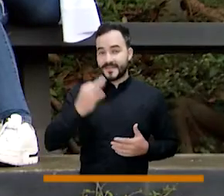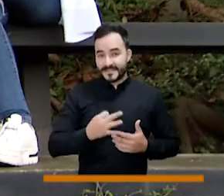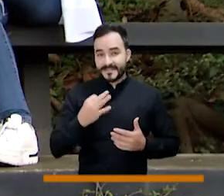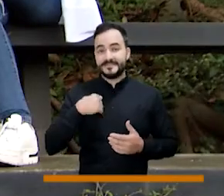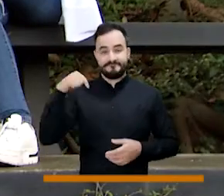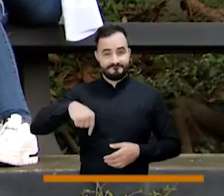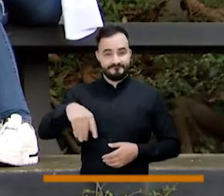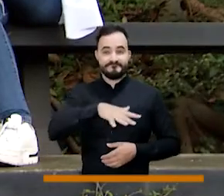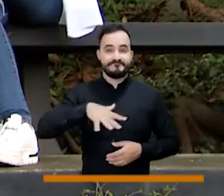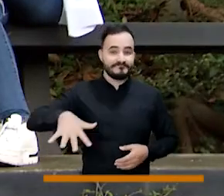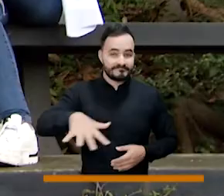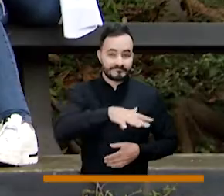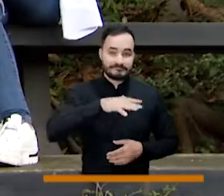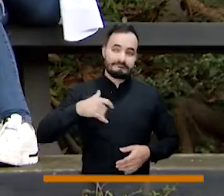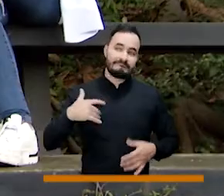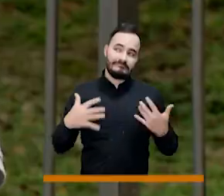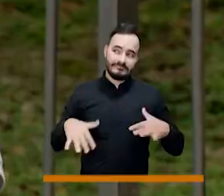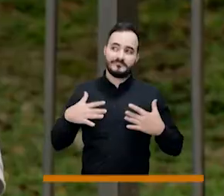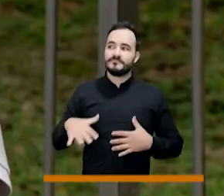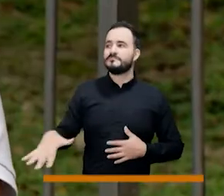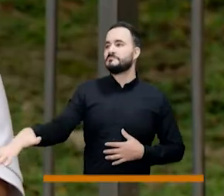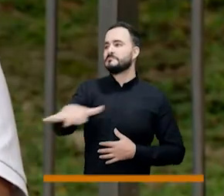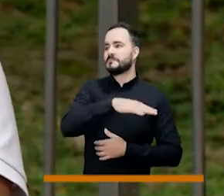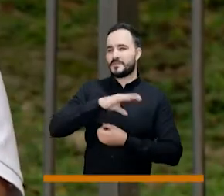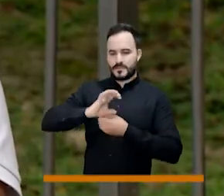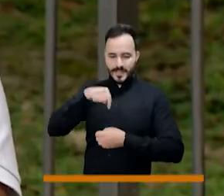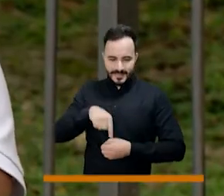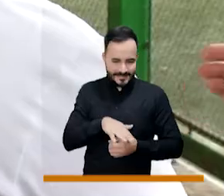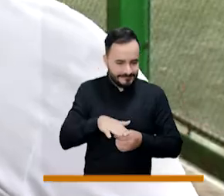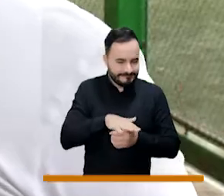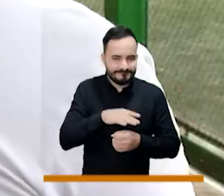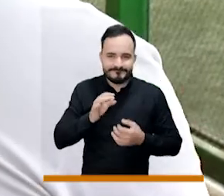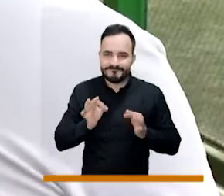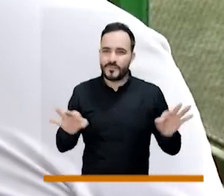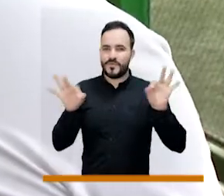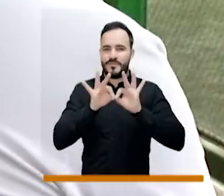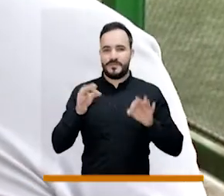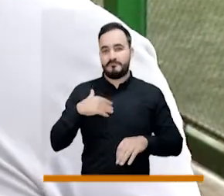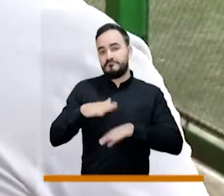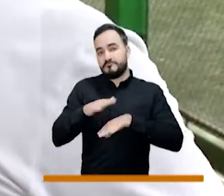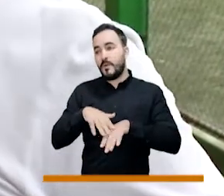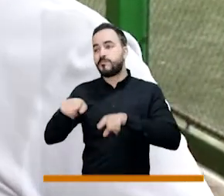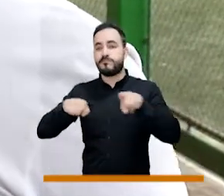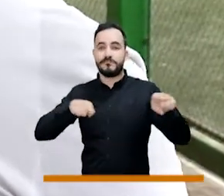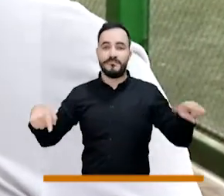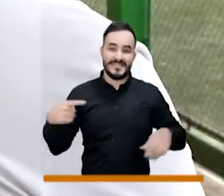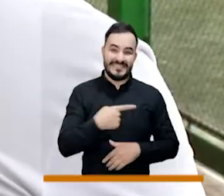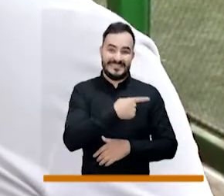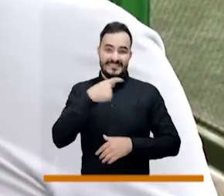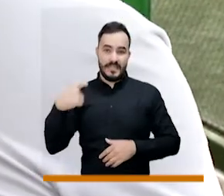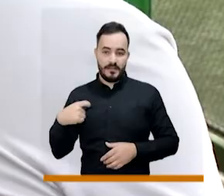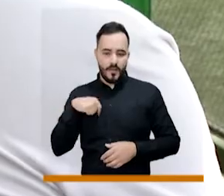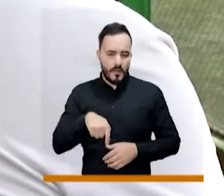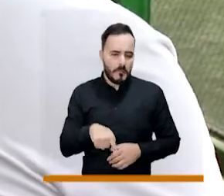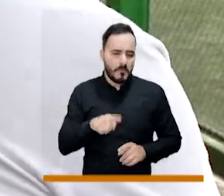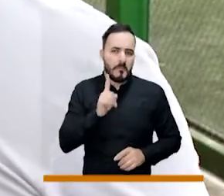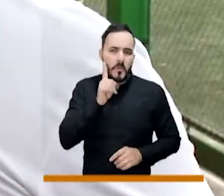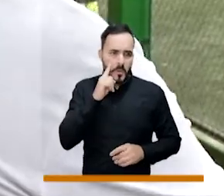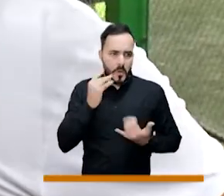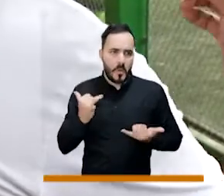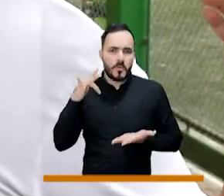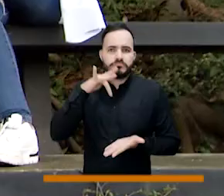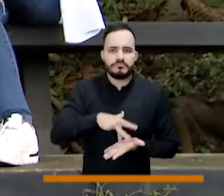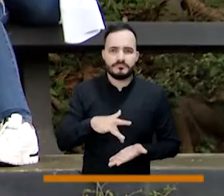No, Catherine, y este es uno de los espacios más importantes que ha transformado la ciudad. De hecho, es uno de los 100 escenarios que tenemos solo en